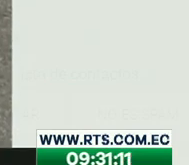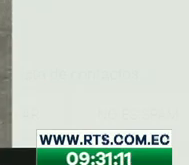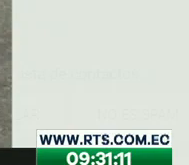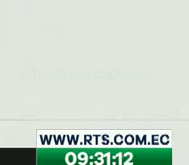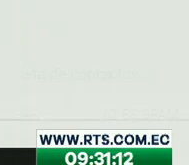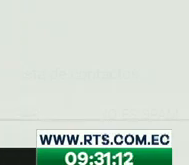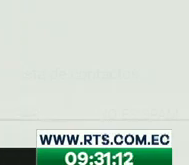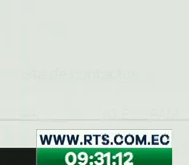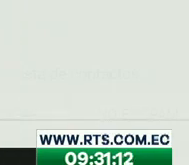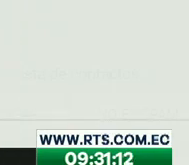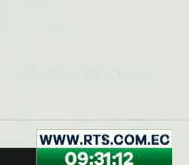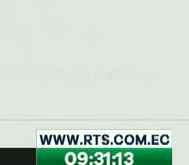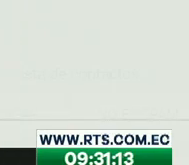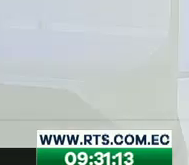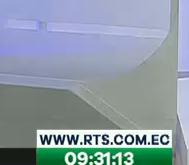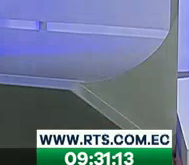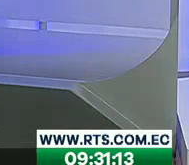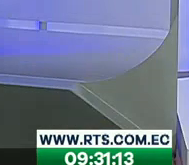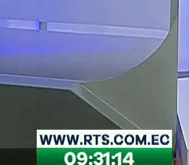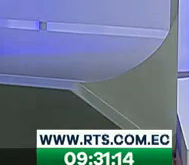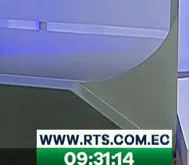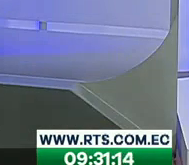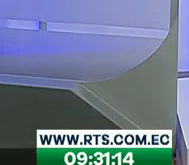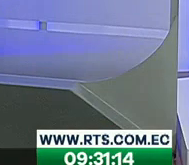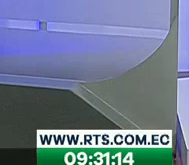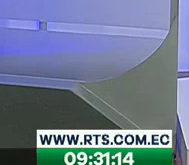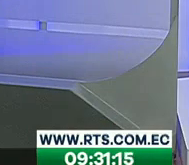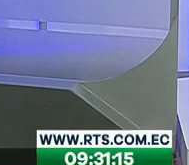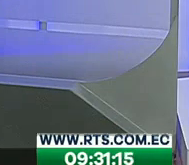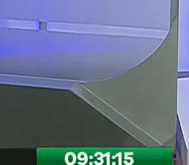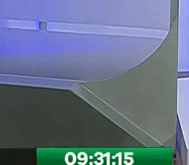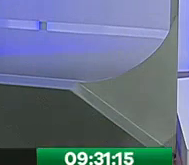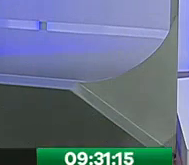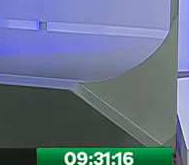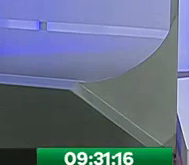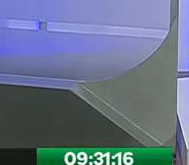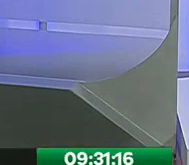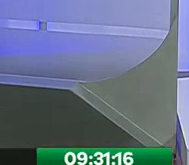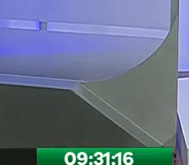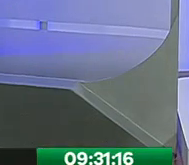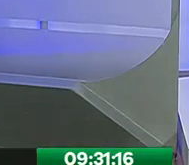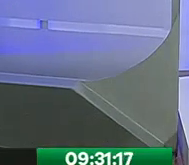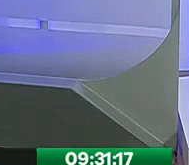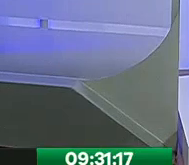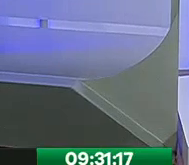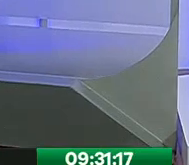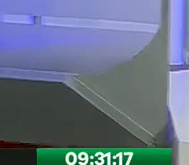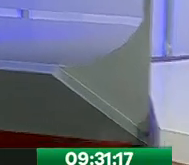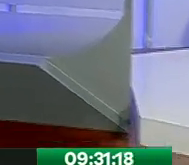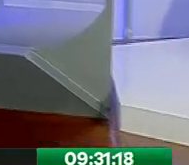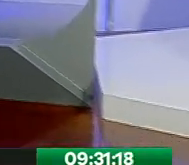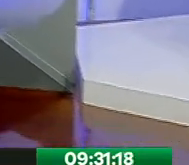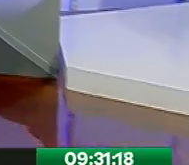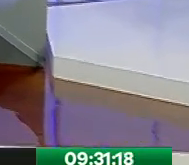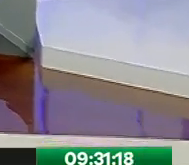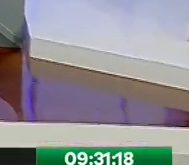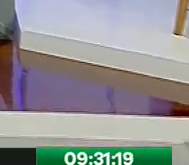perfecto. Y con esto nos estamos despidiendo de este segmento. Los esperamos el día de mañana. Tengan muy buenos días.